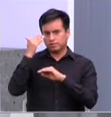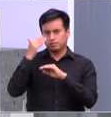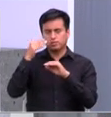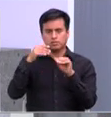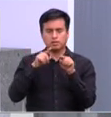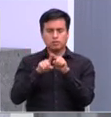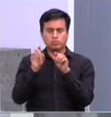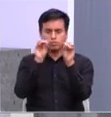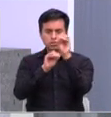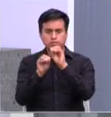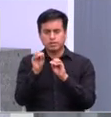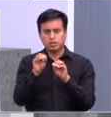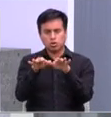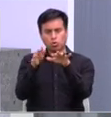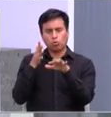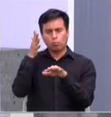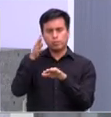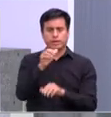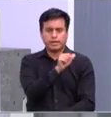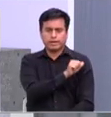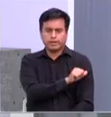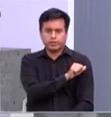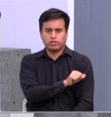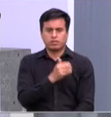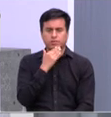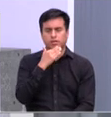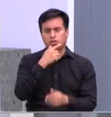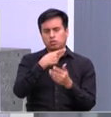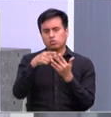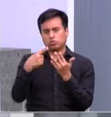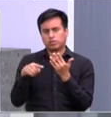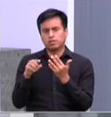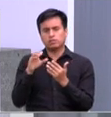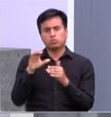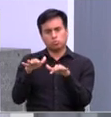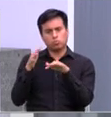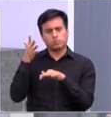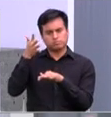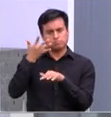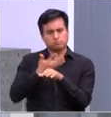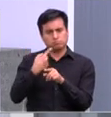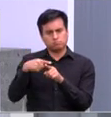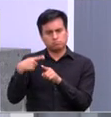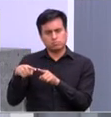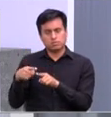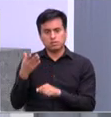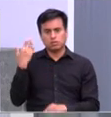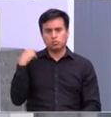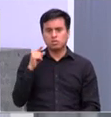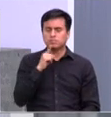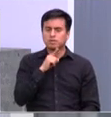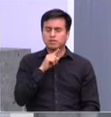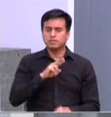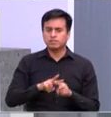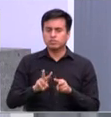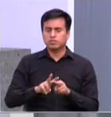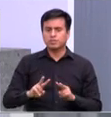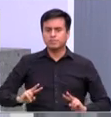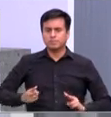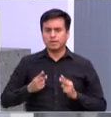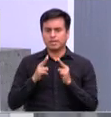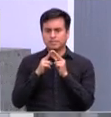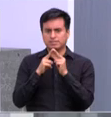condujo a diseñar la cumbre de Río y todas las cumbres que han continuado, como a la última realizada en